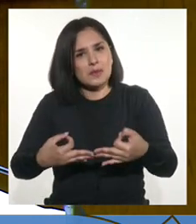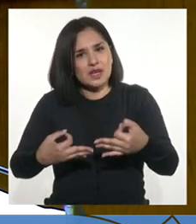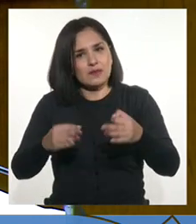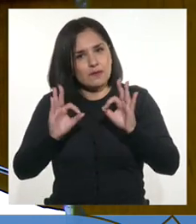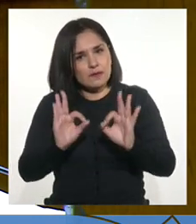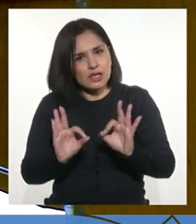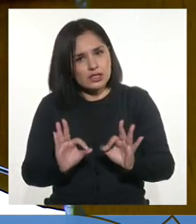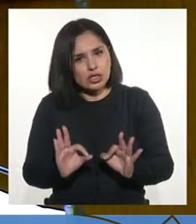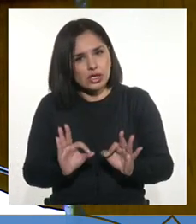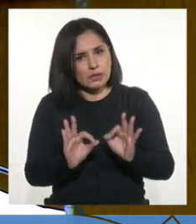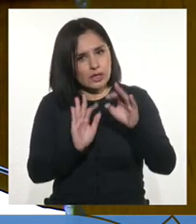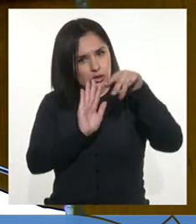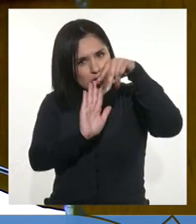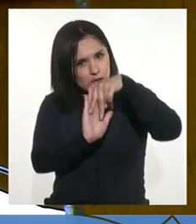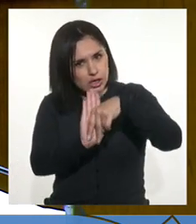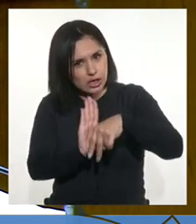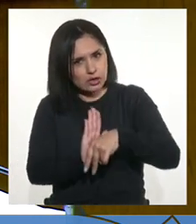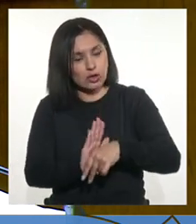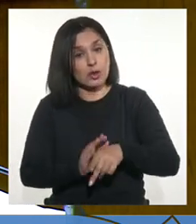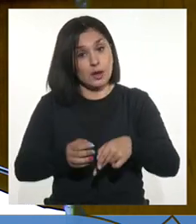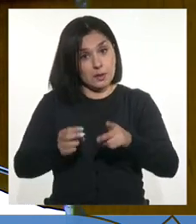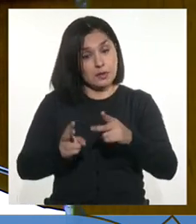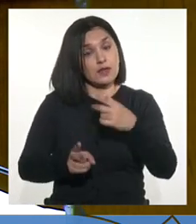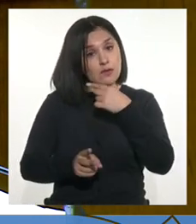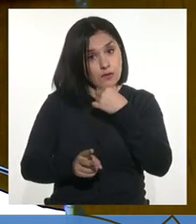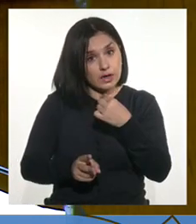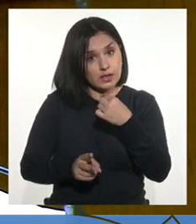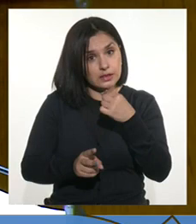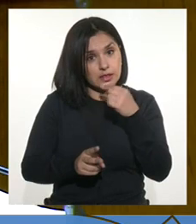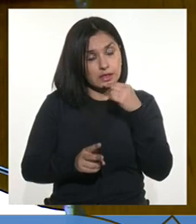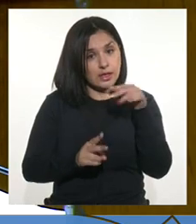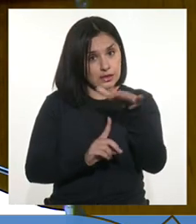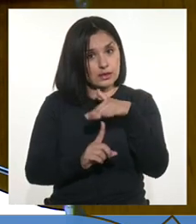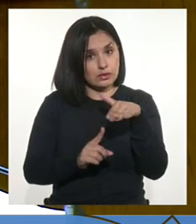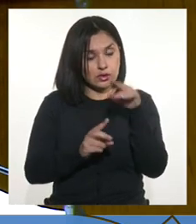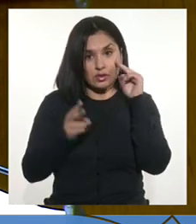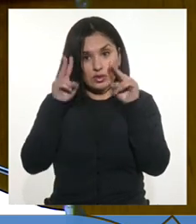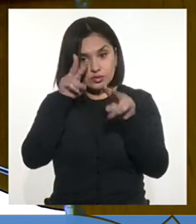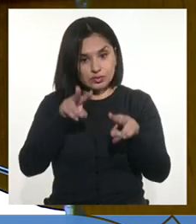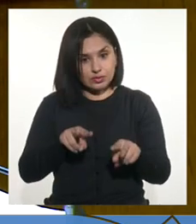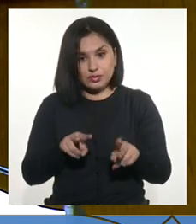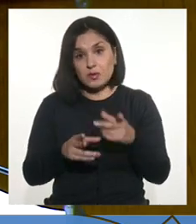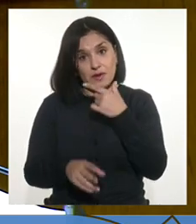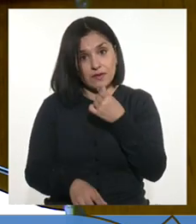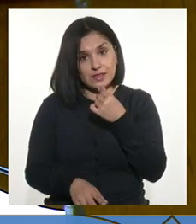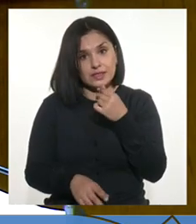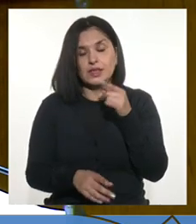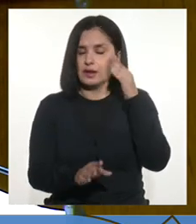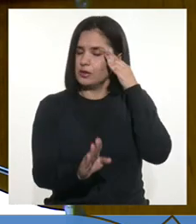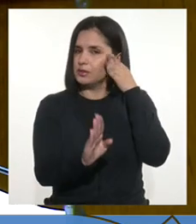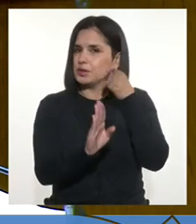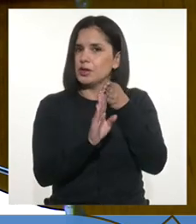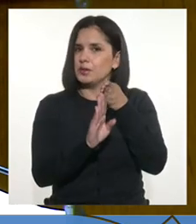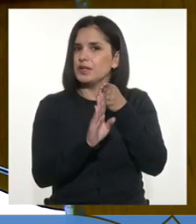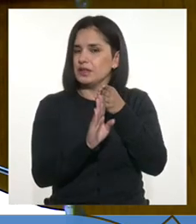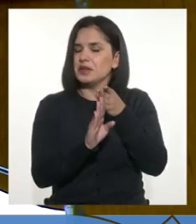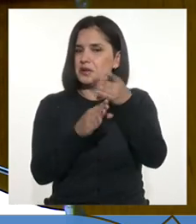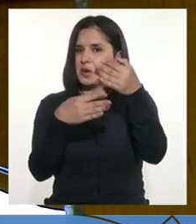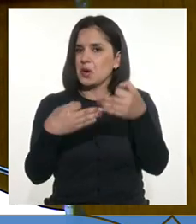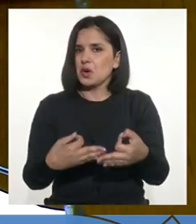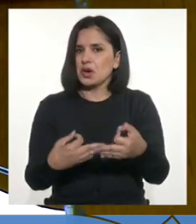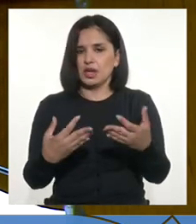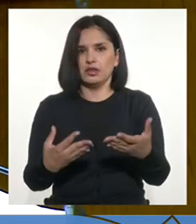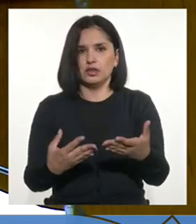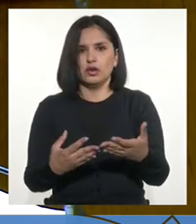las normas que regulan que van a facilitar precisamente esta situación creo que va absolutamente en la dirección correcta el